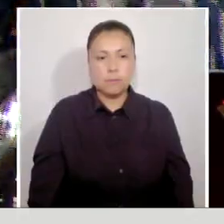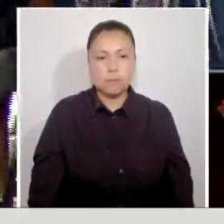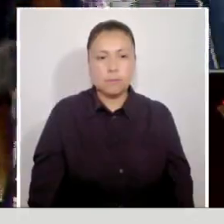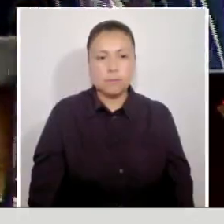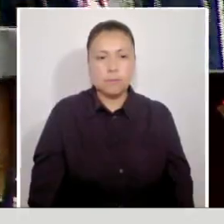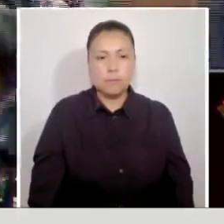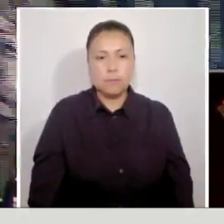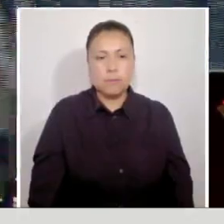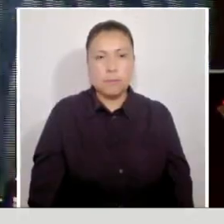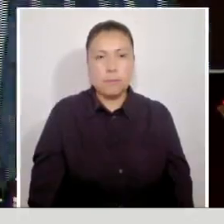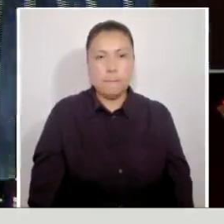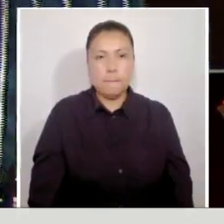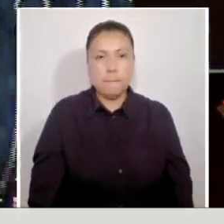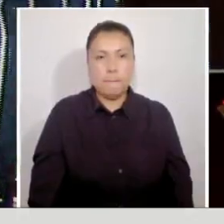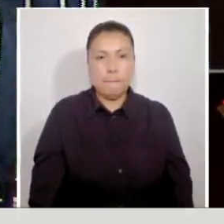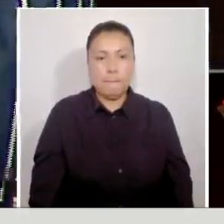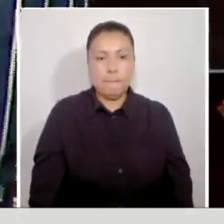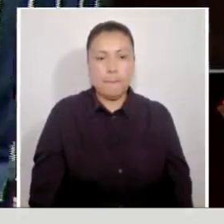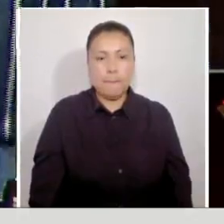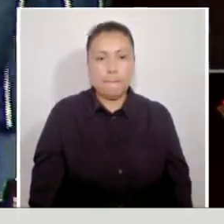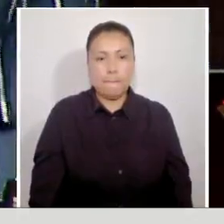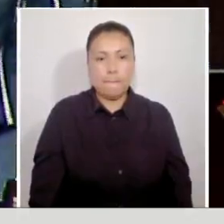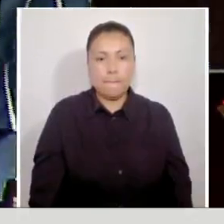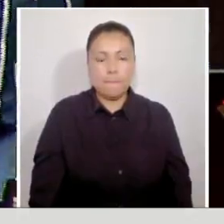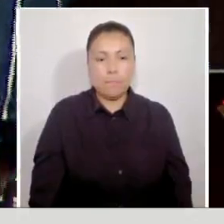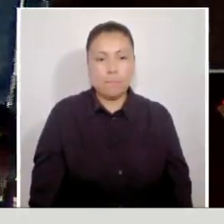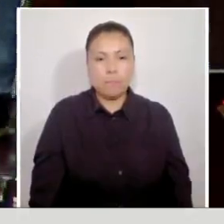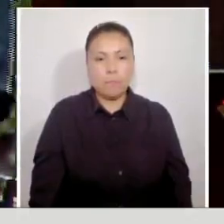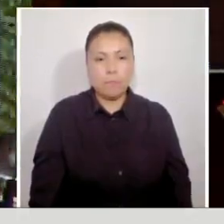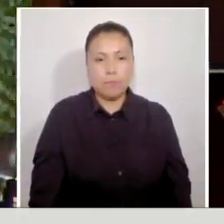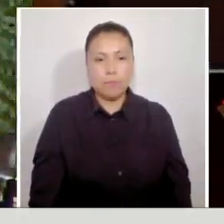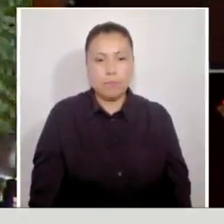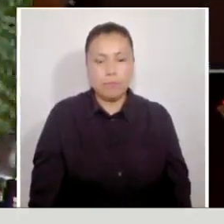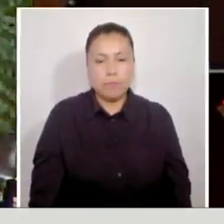diput Don Félix González tiene la